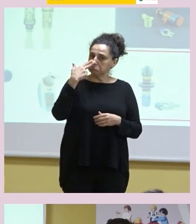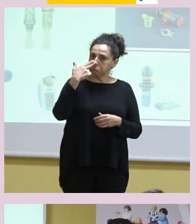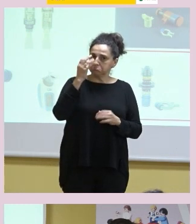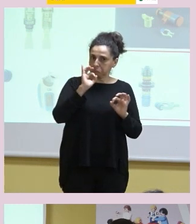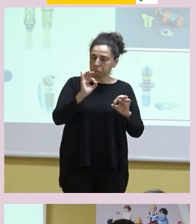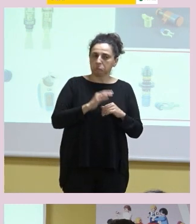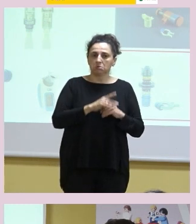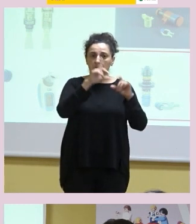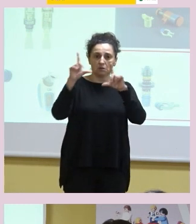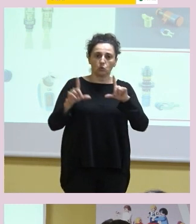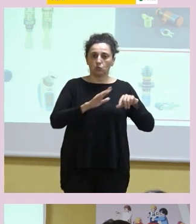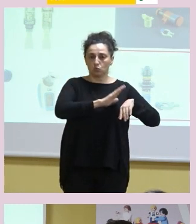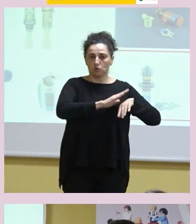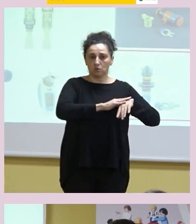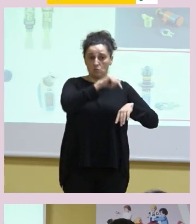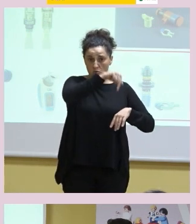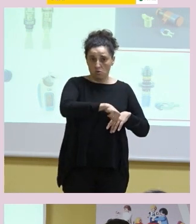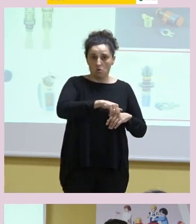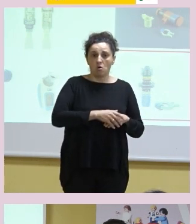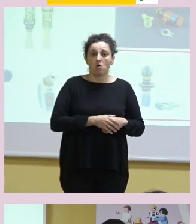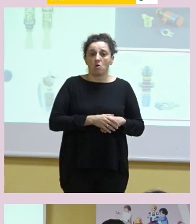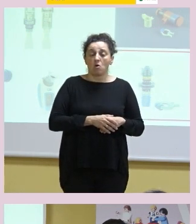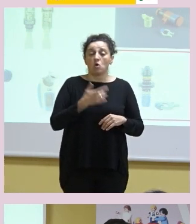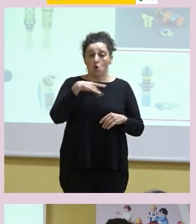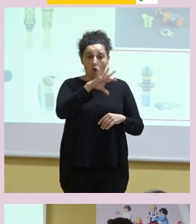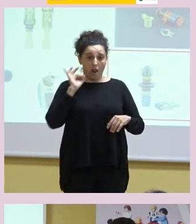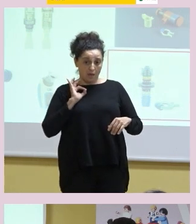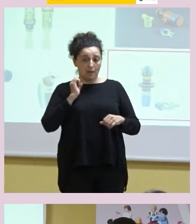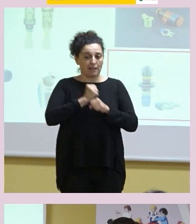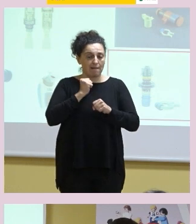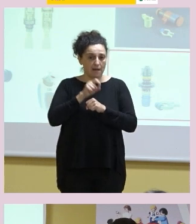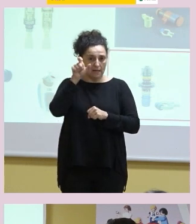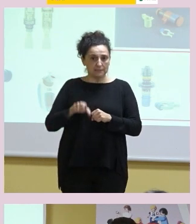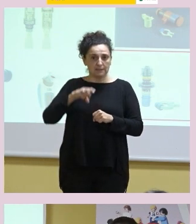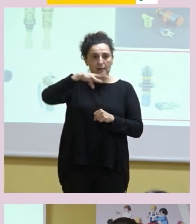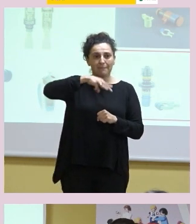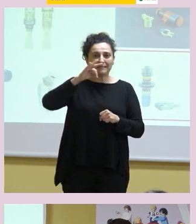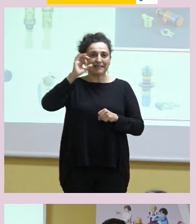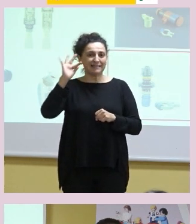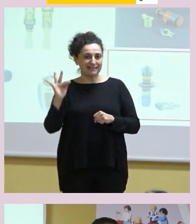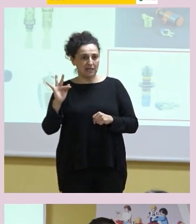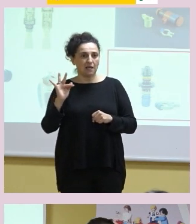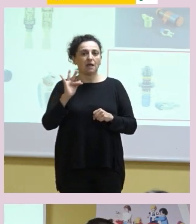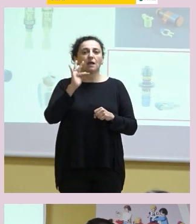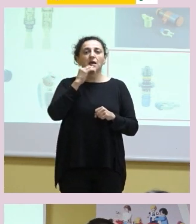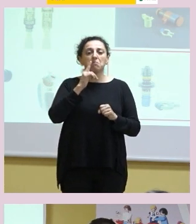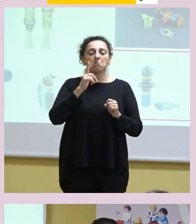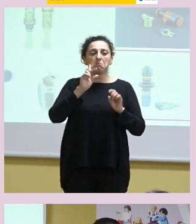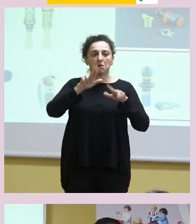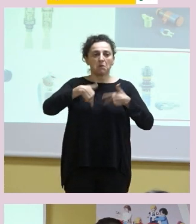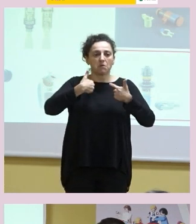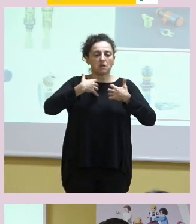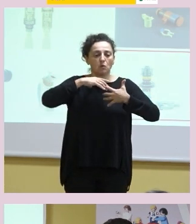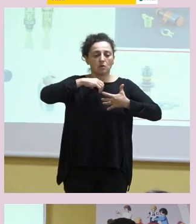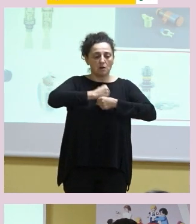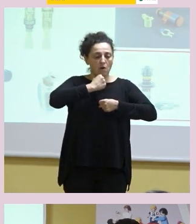interesante. Y por último, el que yo elegí para trabajar con este paciente, que es el MST, que me permite trabajar la musculatura